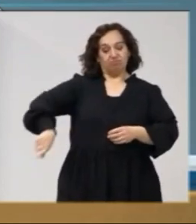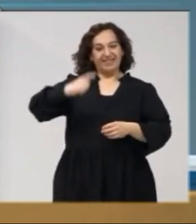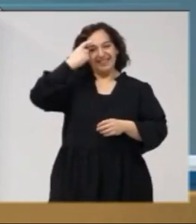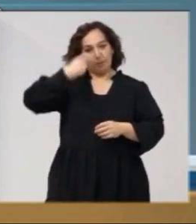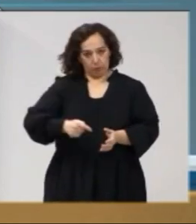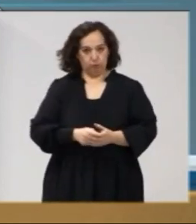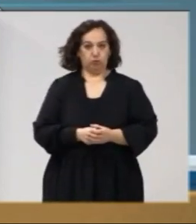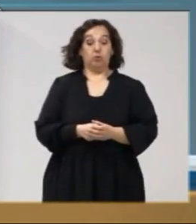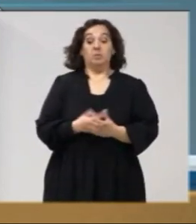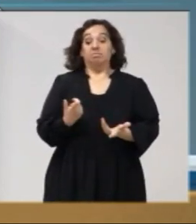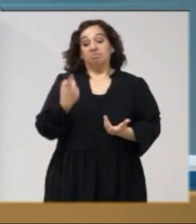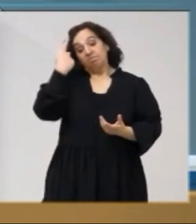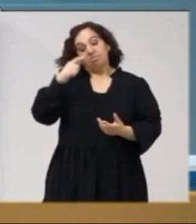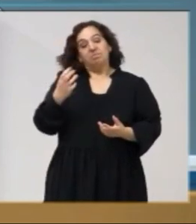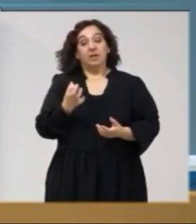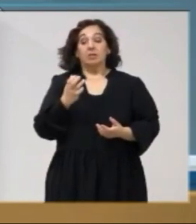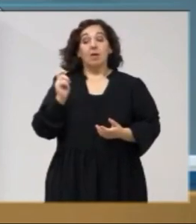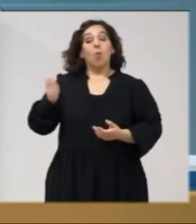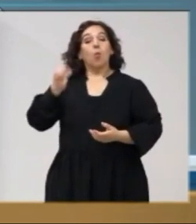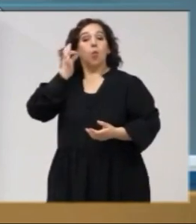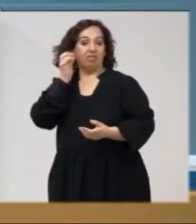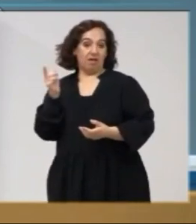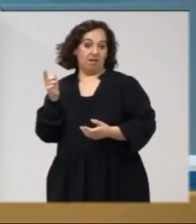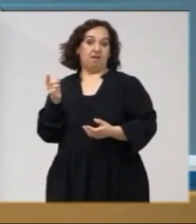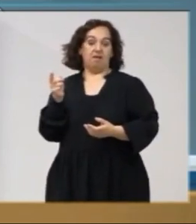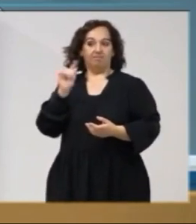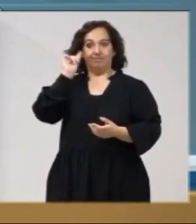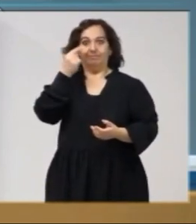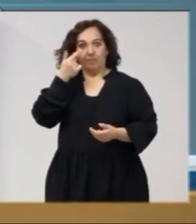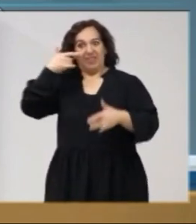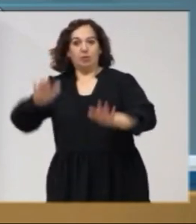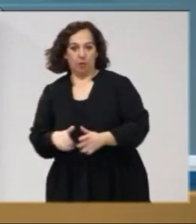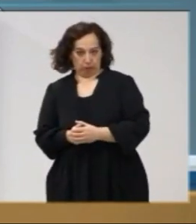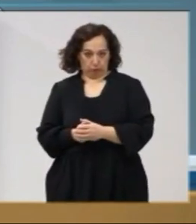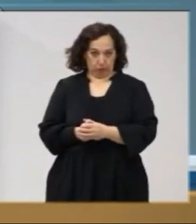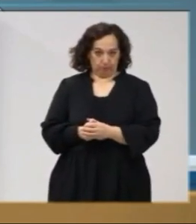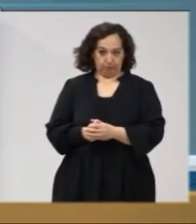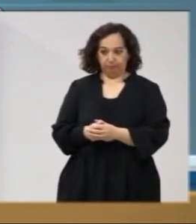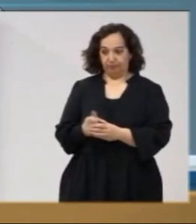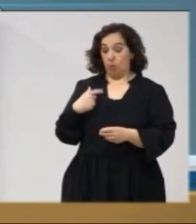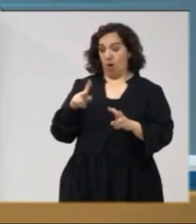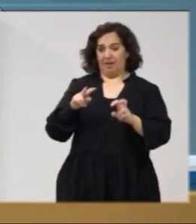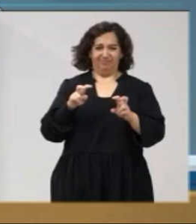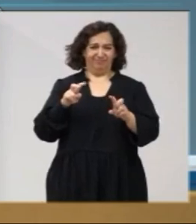sabemos lo que la juez ha descubierto de esta trama